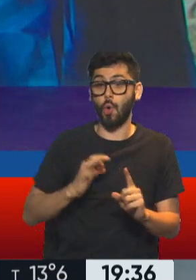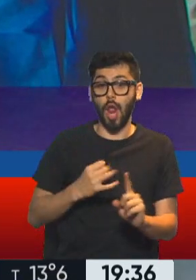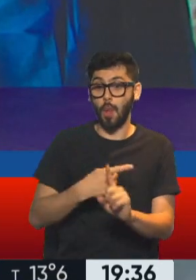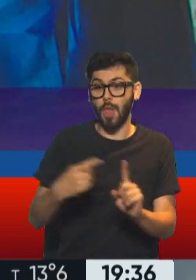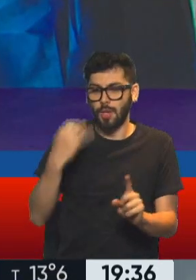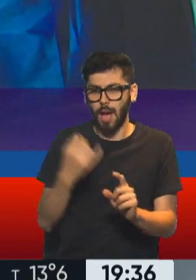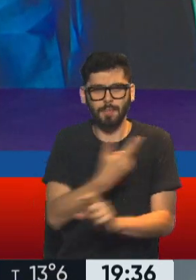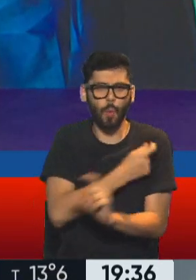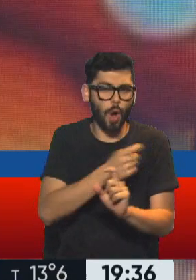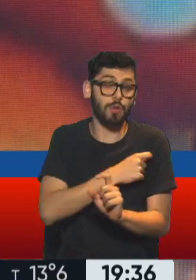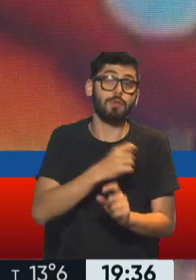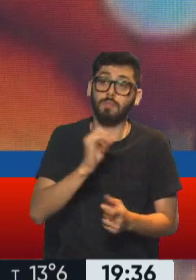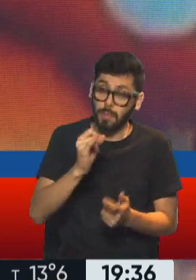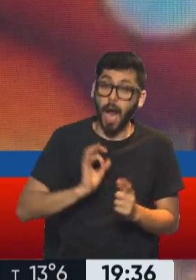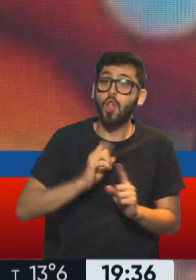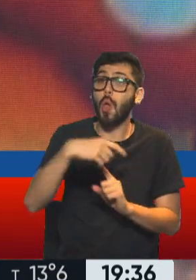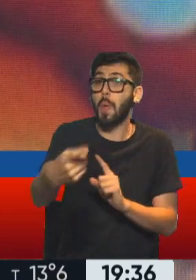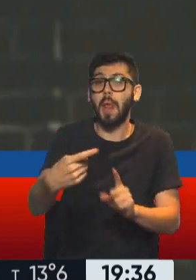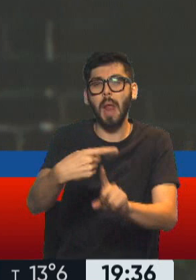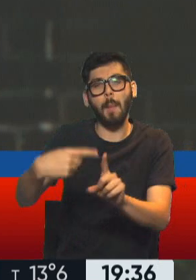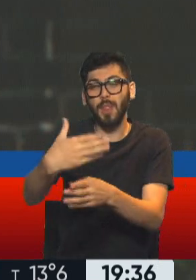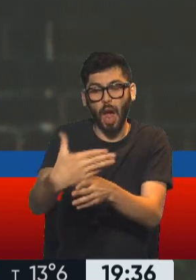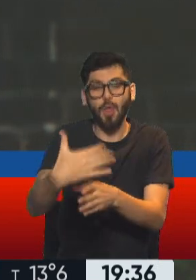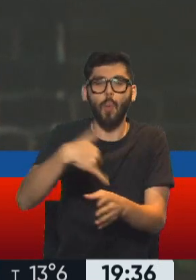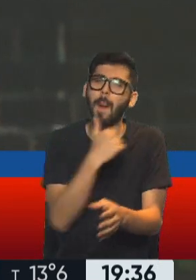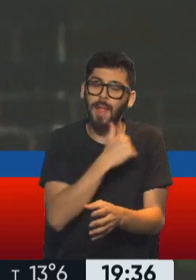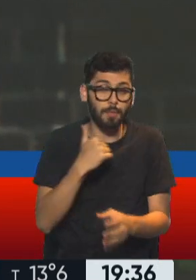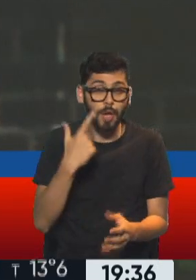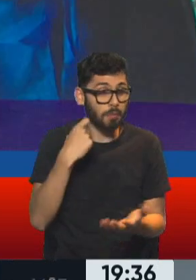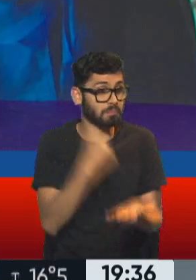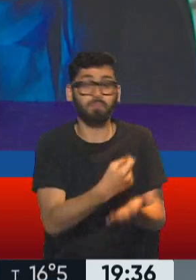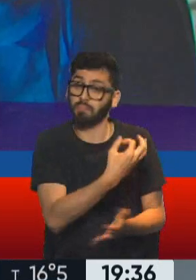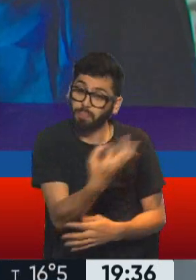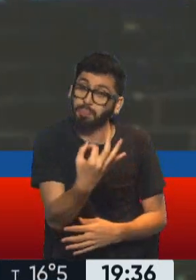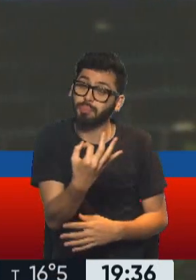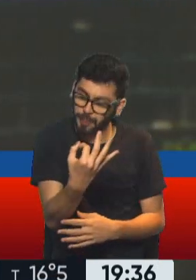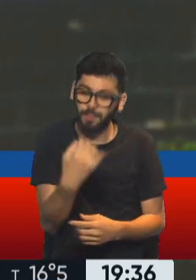año 2020. Y antes de mediados del año que viene vamos a tener medicamentos. Quedó dicho. Paciencia. Quedó firmado. Gracias. Paciencia. Seguimos así.